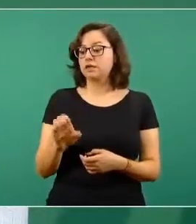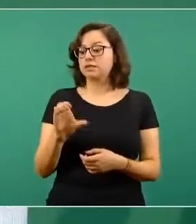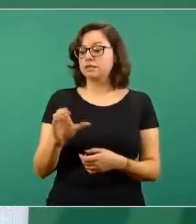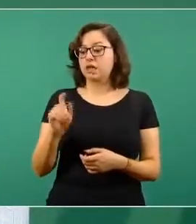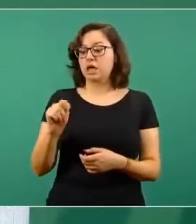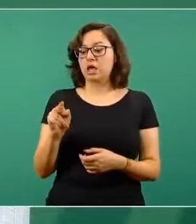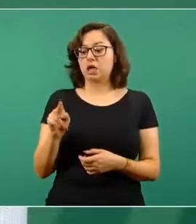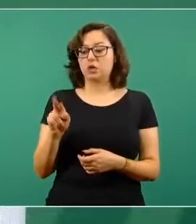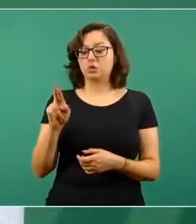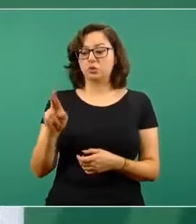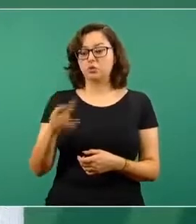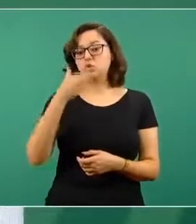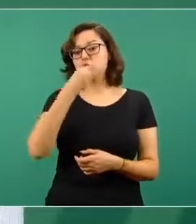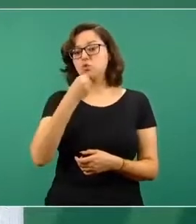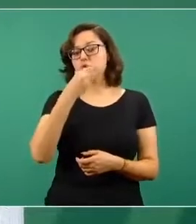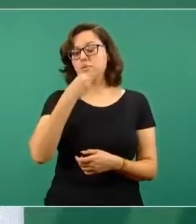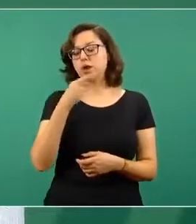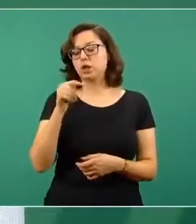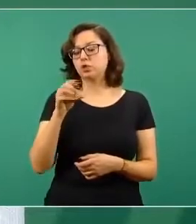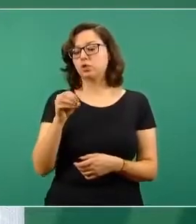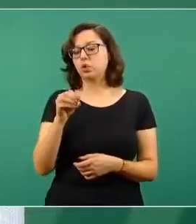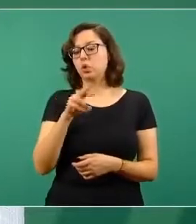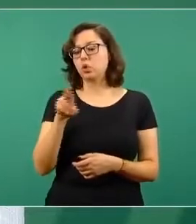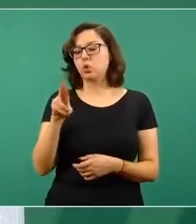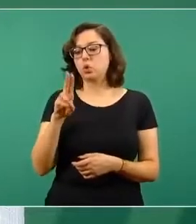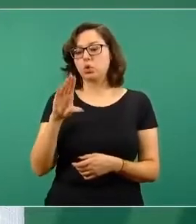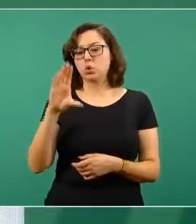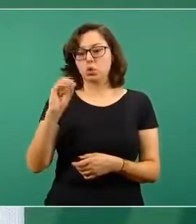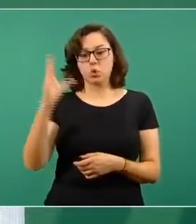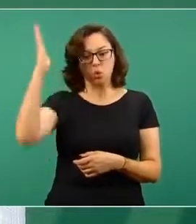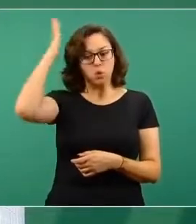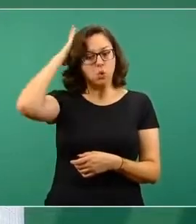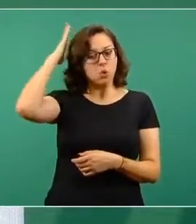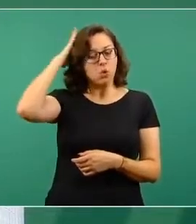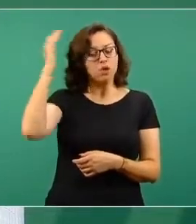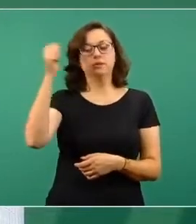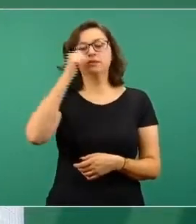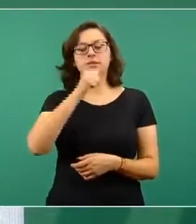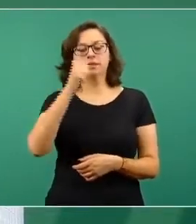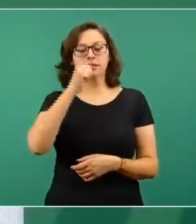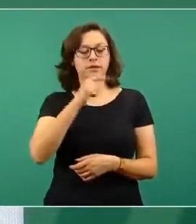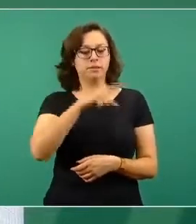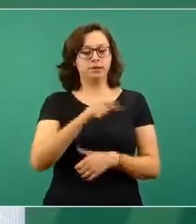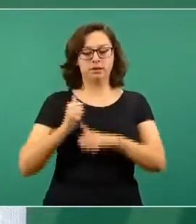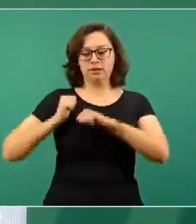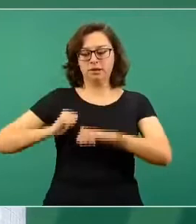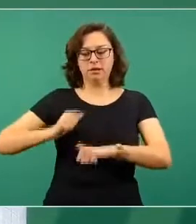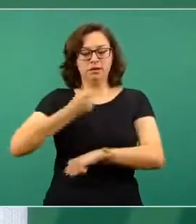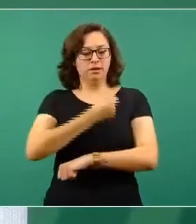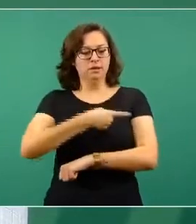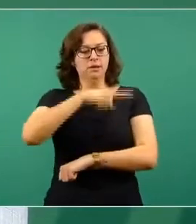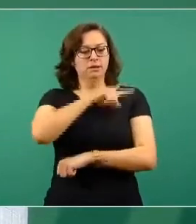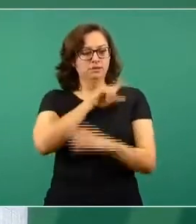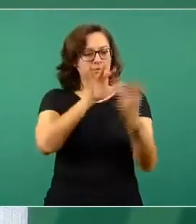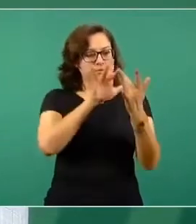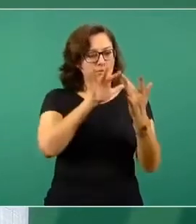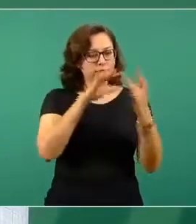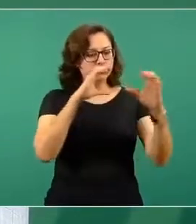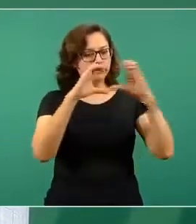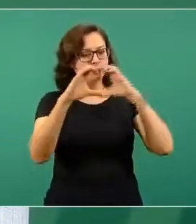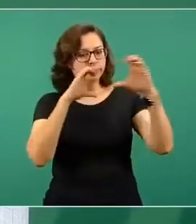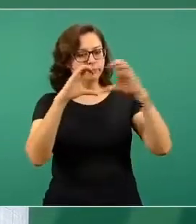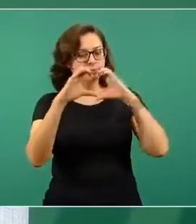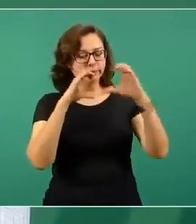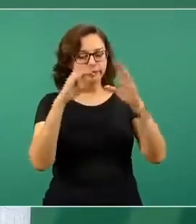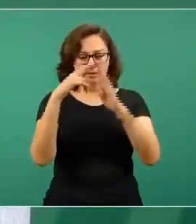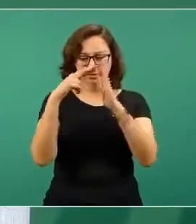secretario, el secretario Torruco, mantiene una comunicación constante y permanente con las autoridades de salud. Muchos de los lineamientos que se han creado